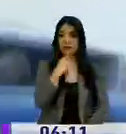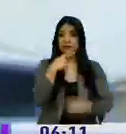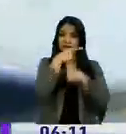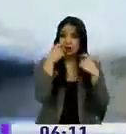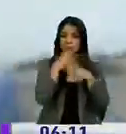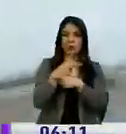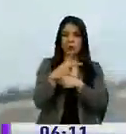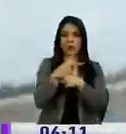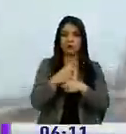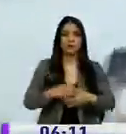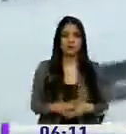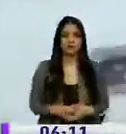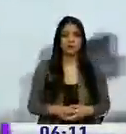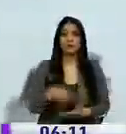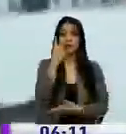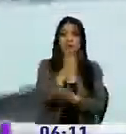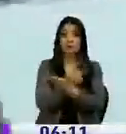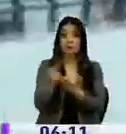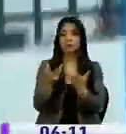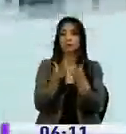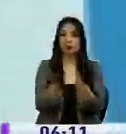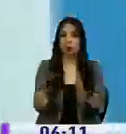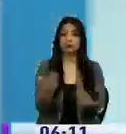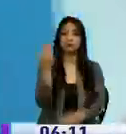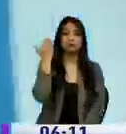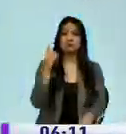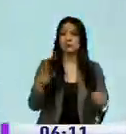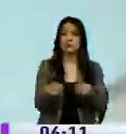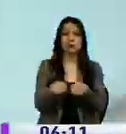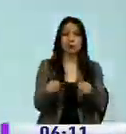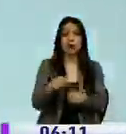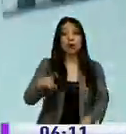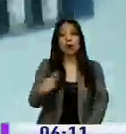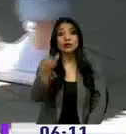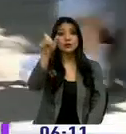caso resuelto en menos de dos semanas. Días atrás fue capturado otro